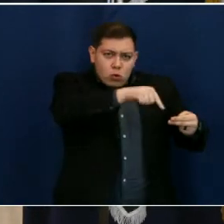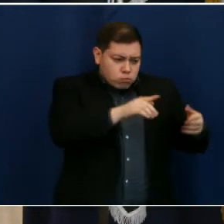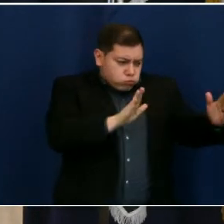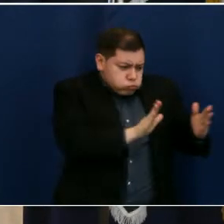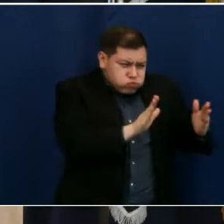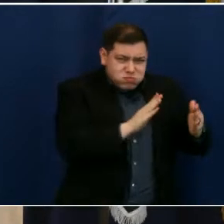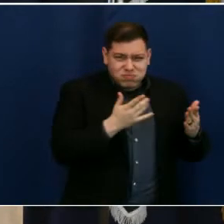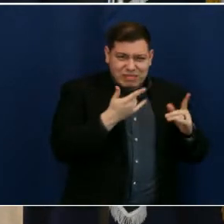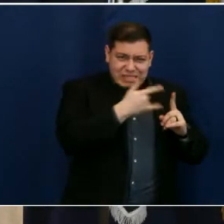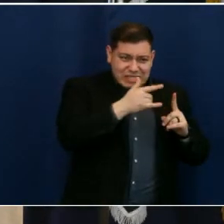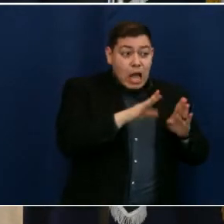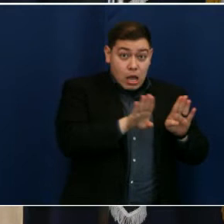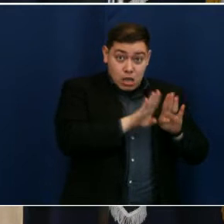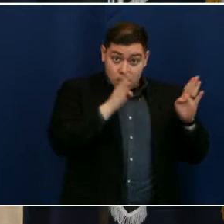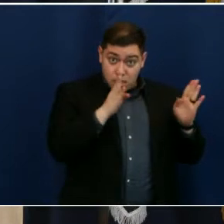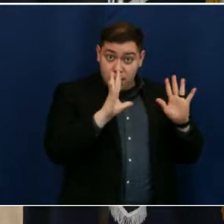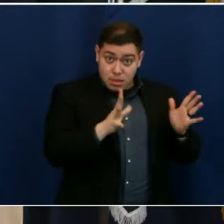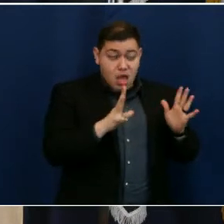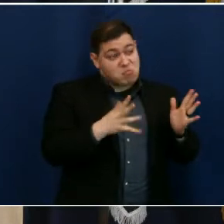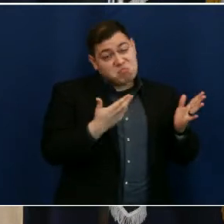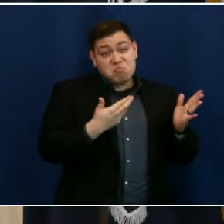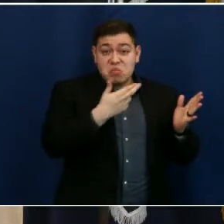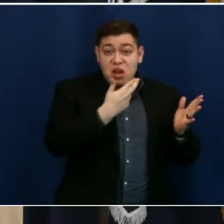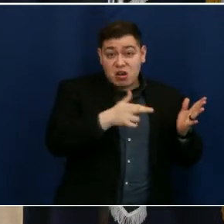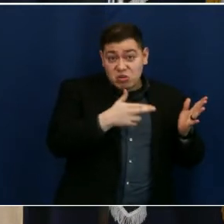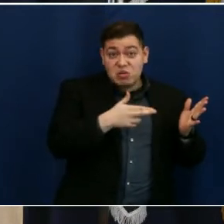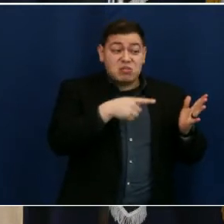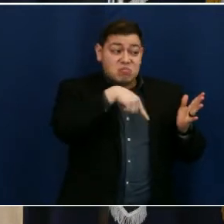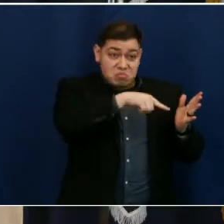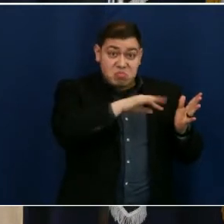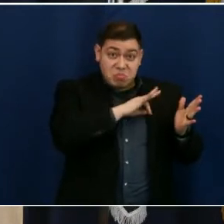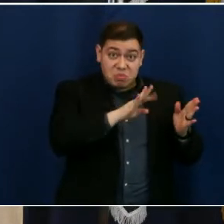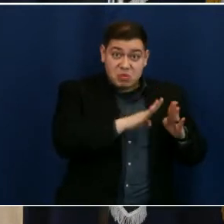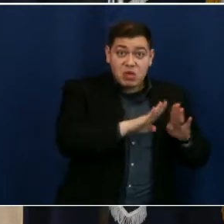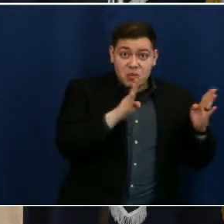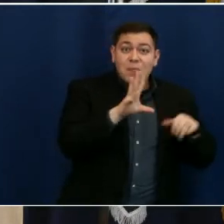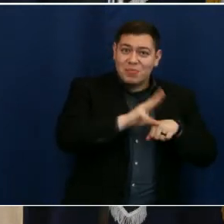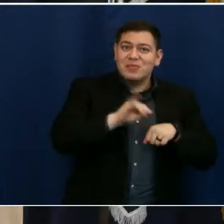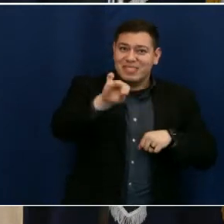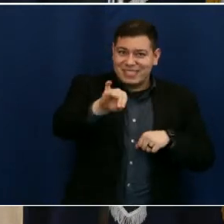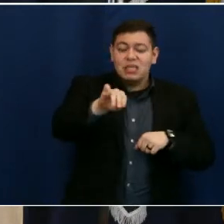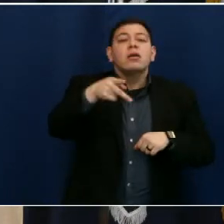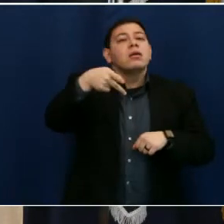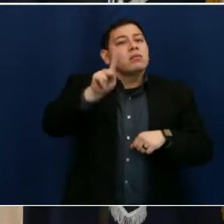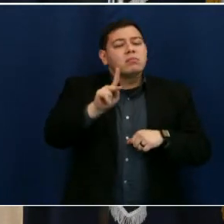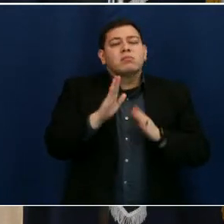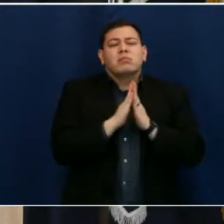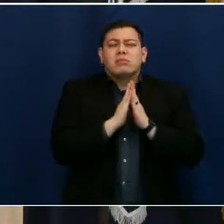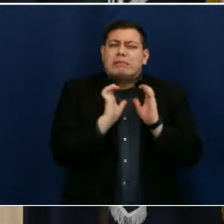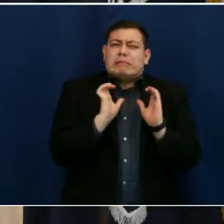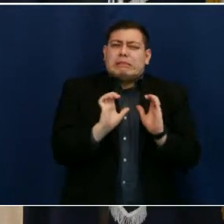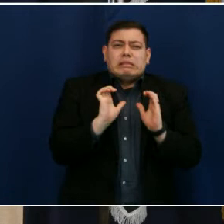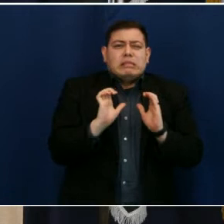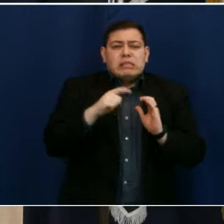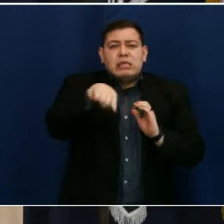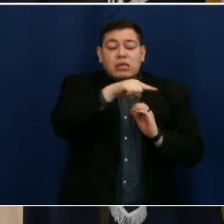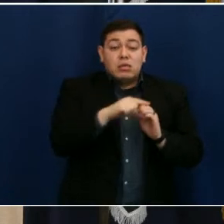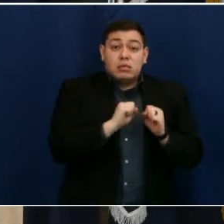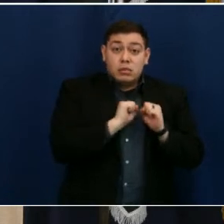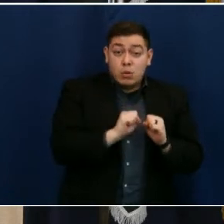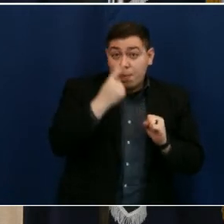reabran los lugares, restaurantes, lo hagan de forma segura, siendo conscientes de sus empleados y clientes